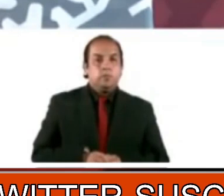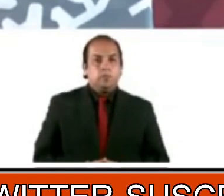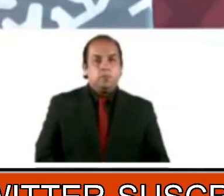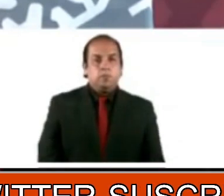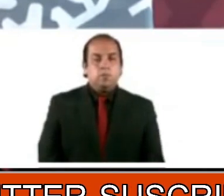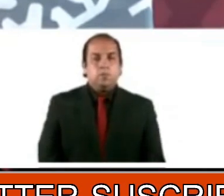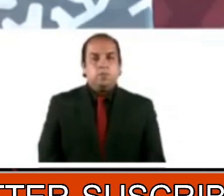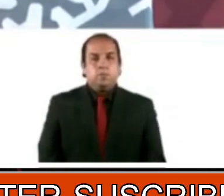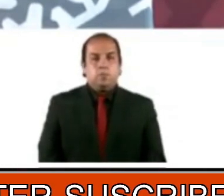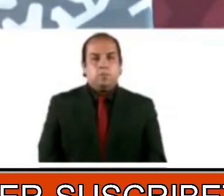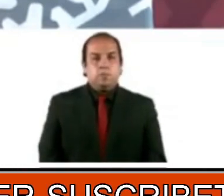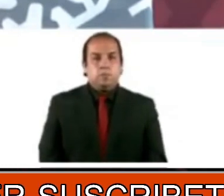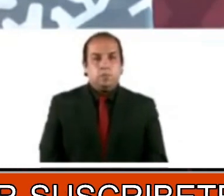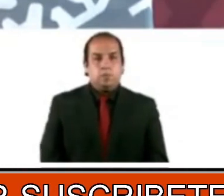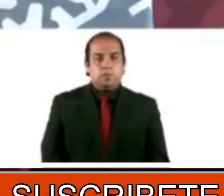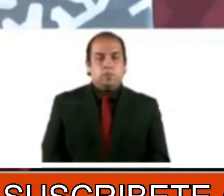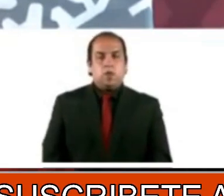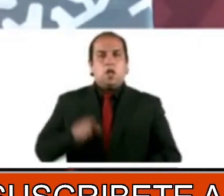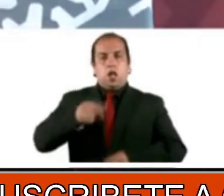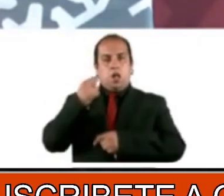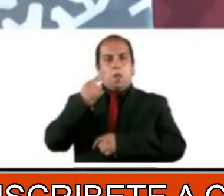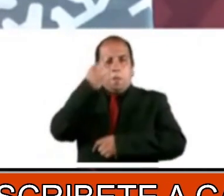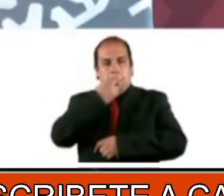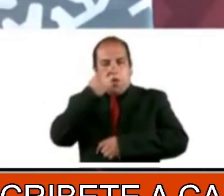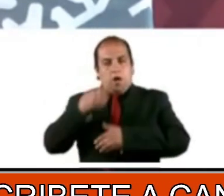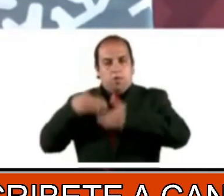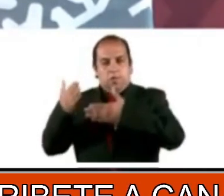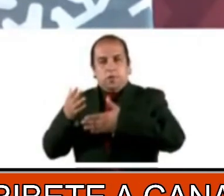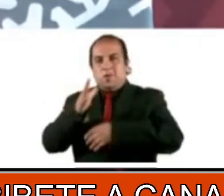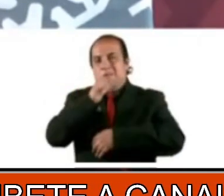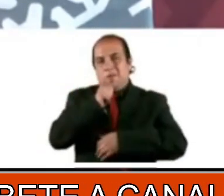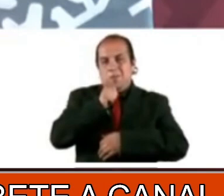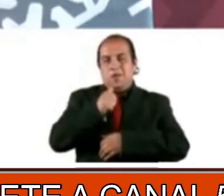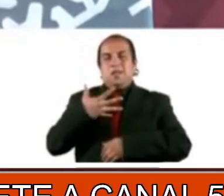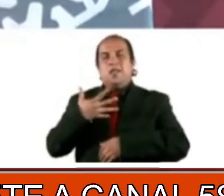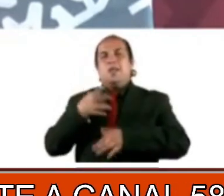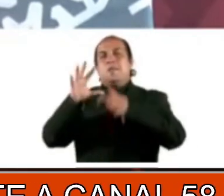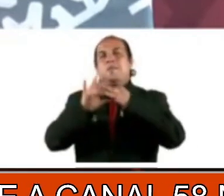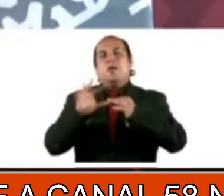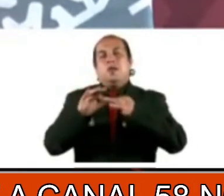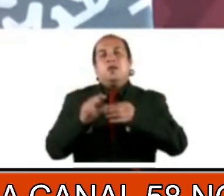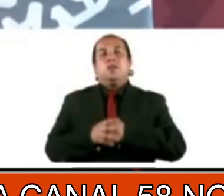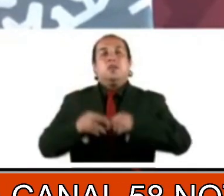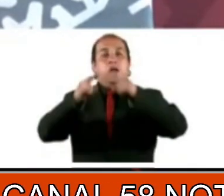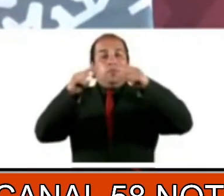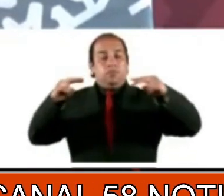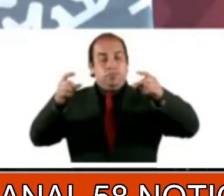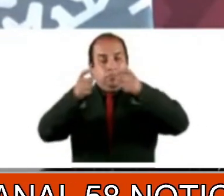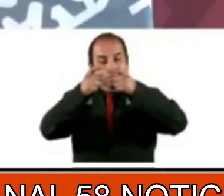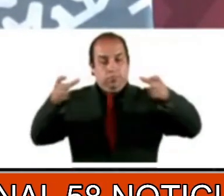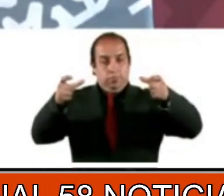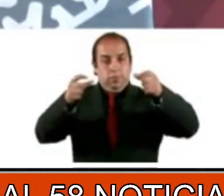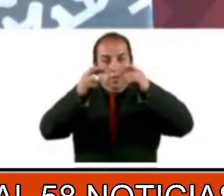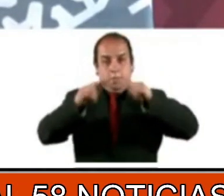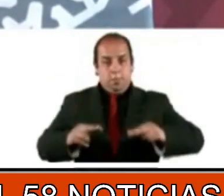llevar al conocimiento de la causa estructural que lleva a la caída del tramo de la línea 2 en cuestión. Es